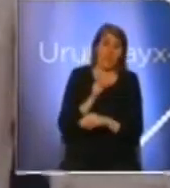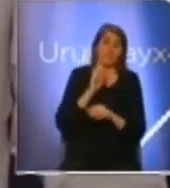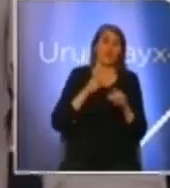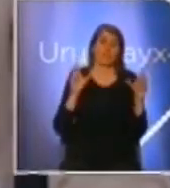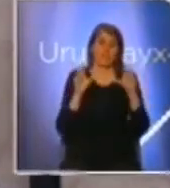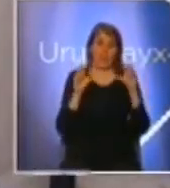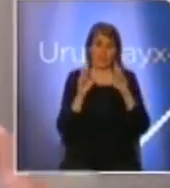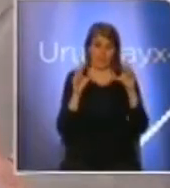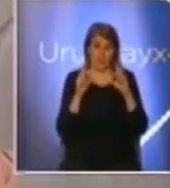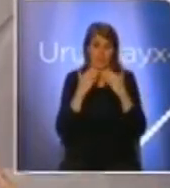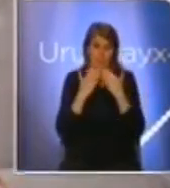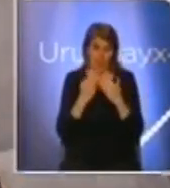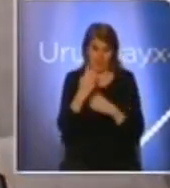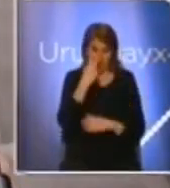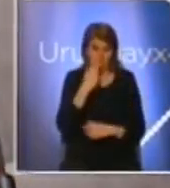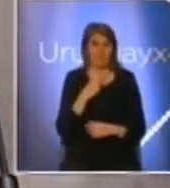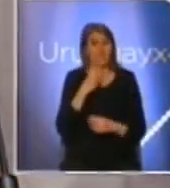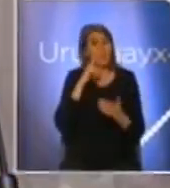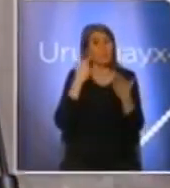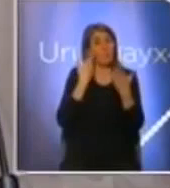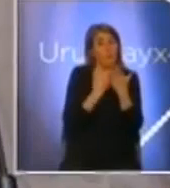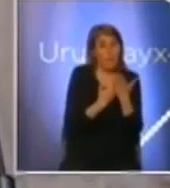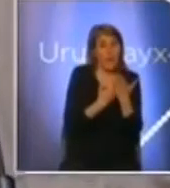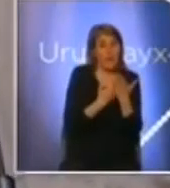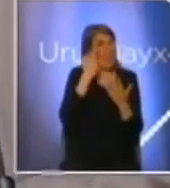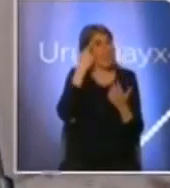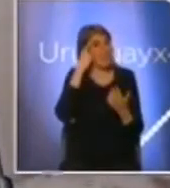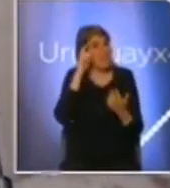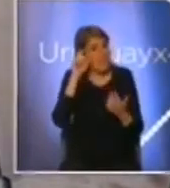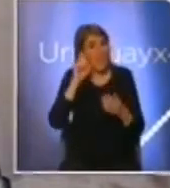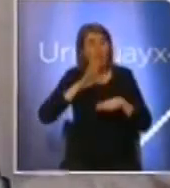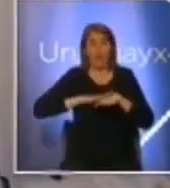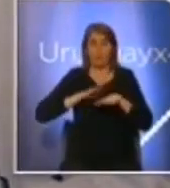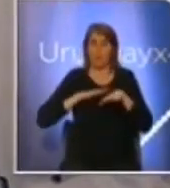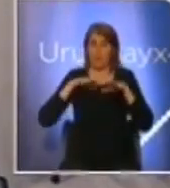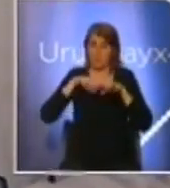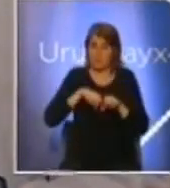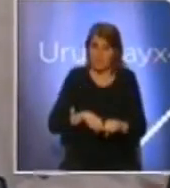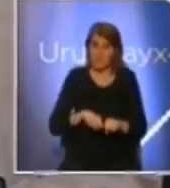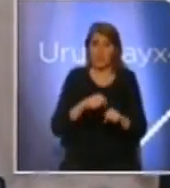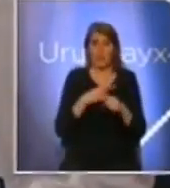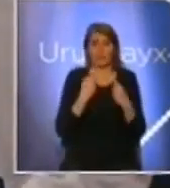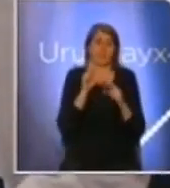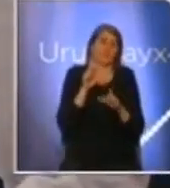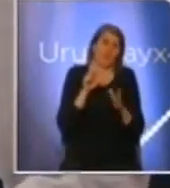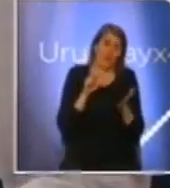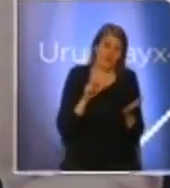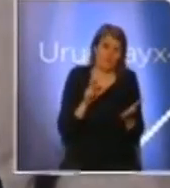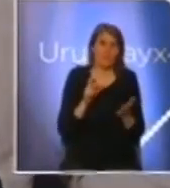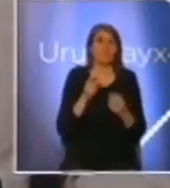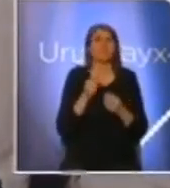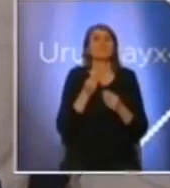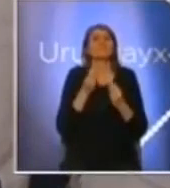televisiva. Las propuestas y compromisos que aquí expondremos, obvio es decirlo, guardan